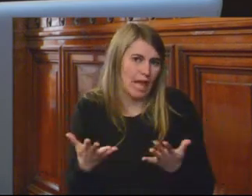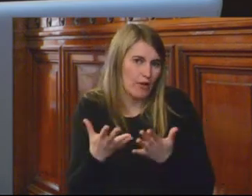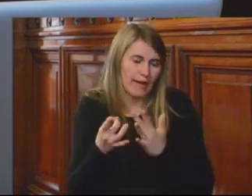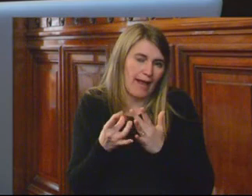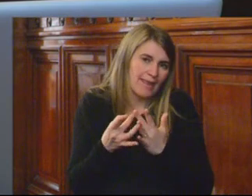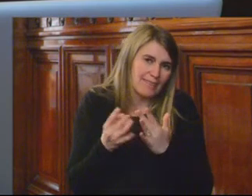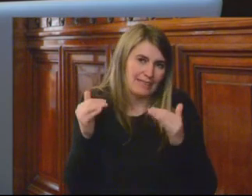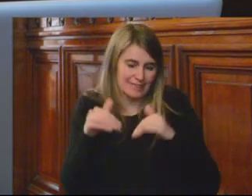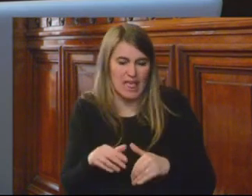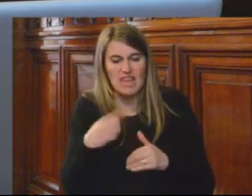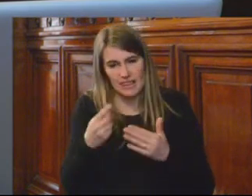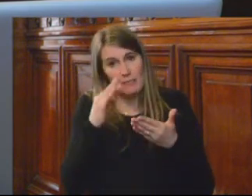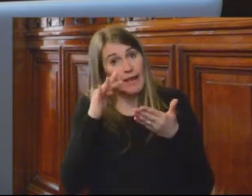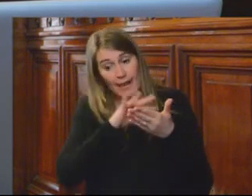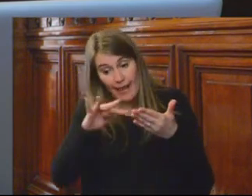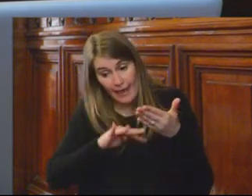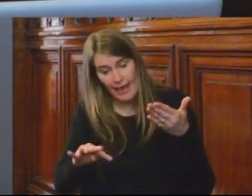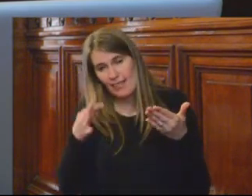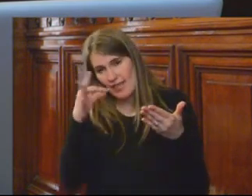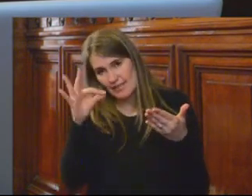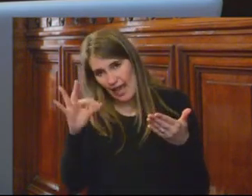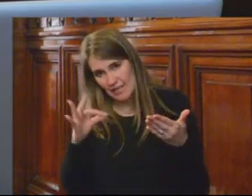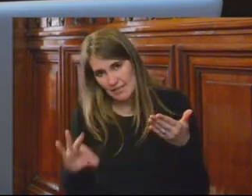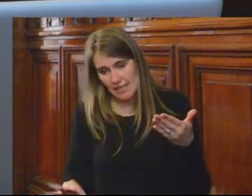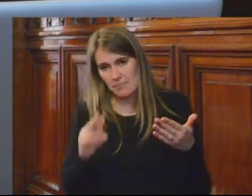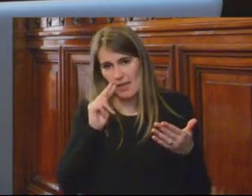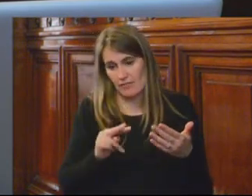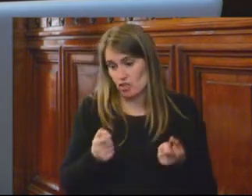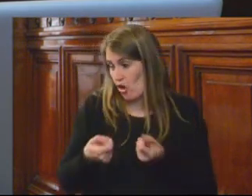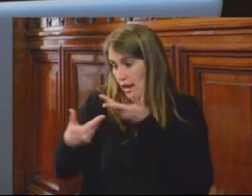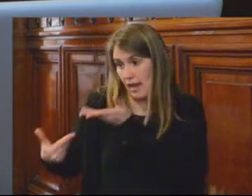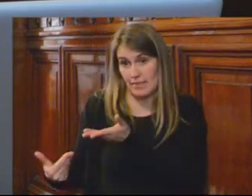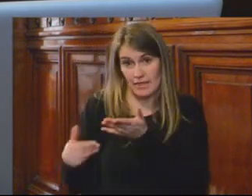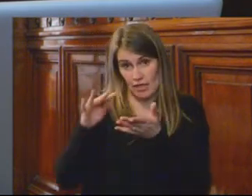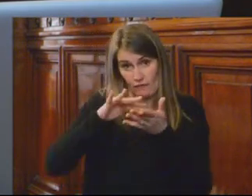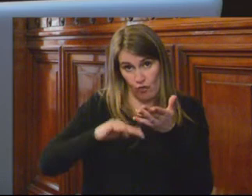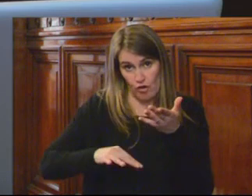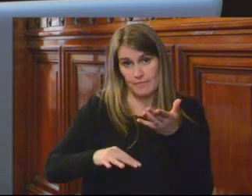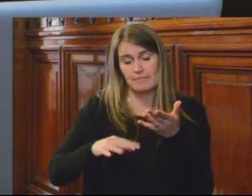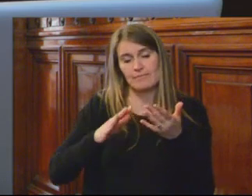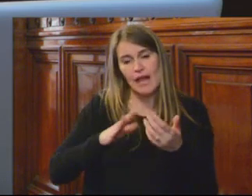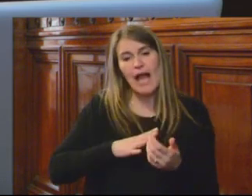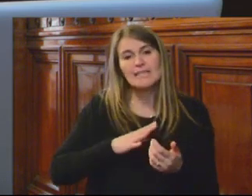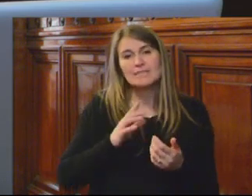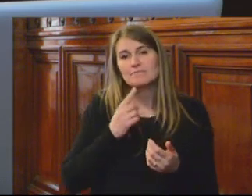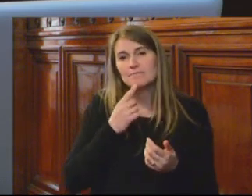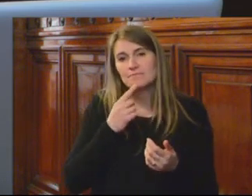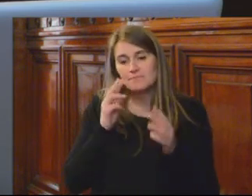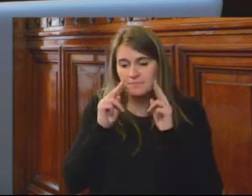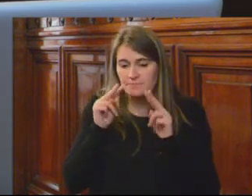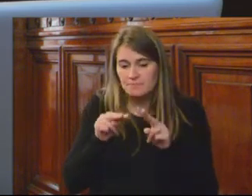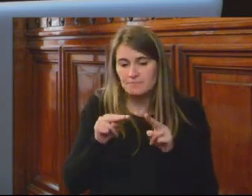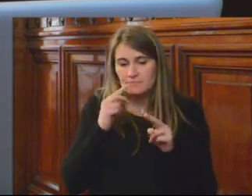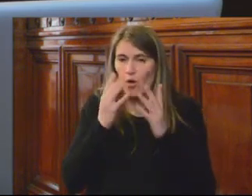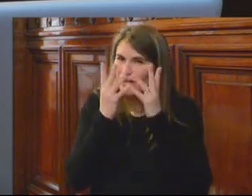leer detalladamente en nuestro informe que les hemos entregado. Hay una política, quiero que tengan